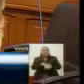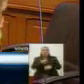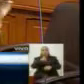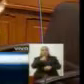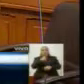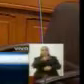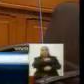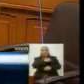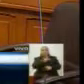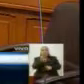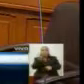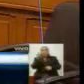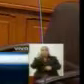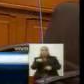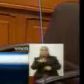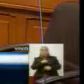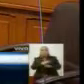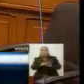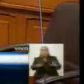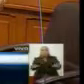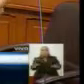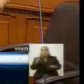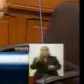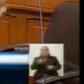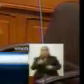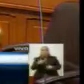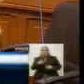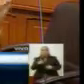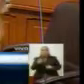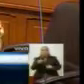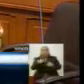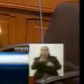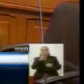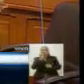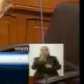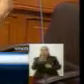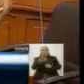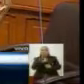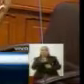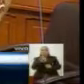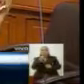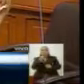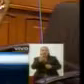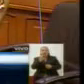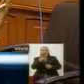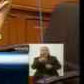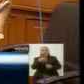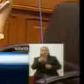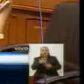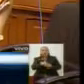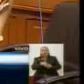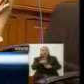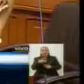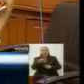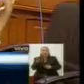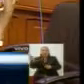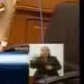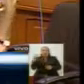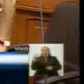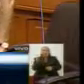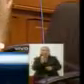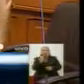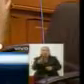propio Ejecutivo, no por nosotros. Y eso se lo tendré que decir al señor Yehudi Simón en el de saque cuando él